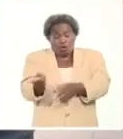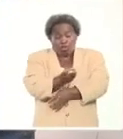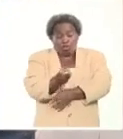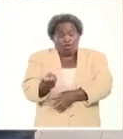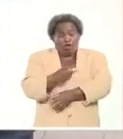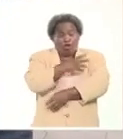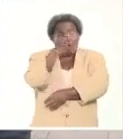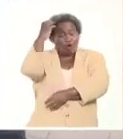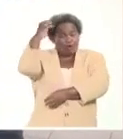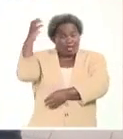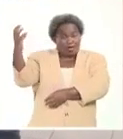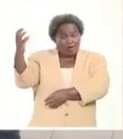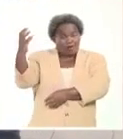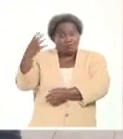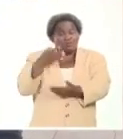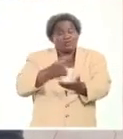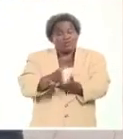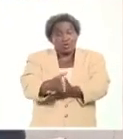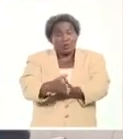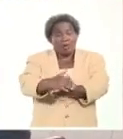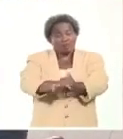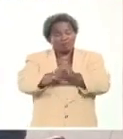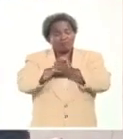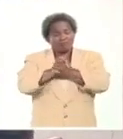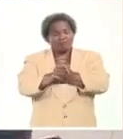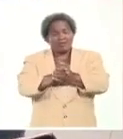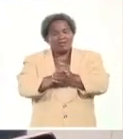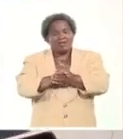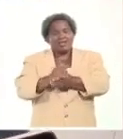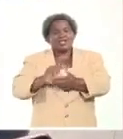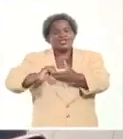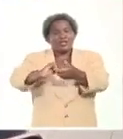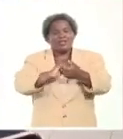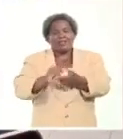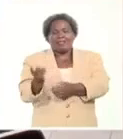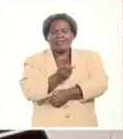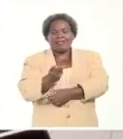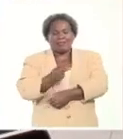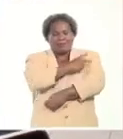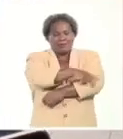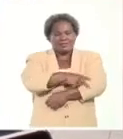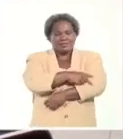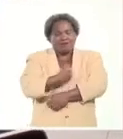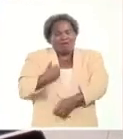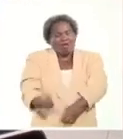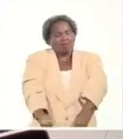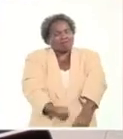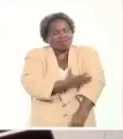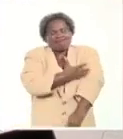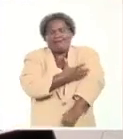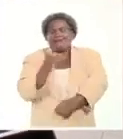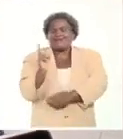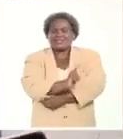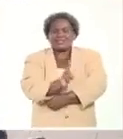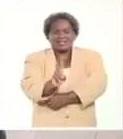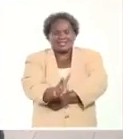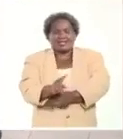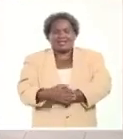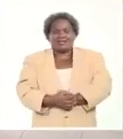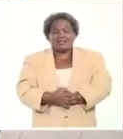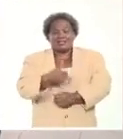para continuar estrechando los lazos entre los dos países. Fue muy emotivo toda la visita y realmente